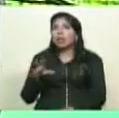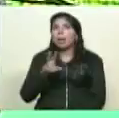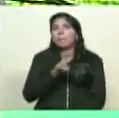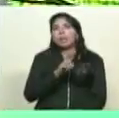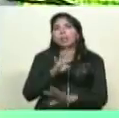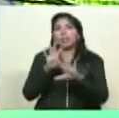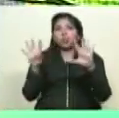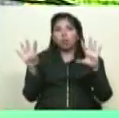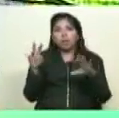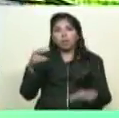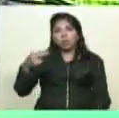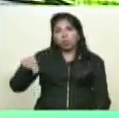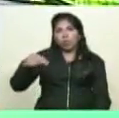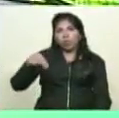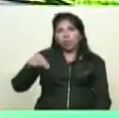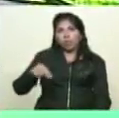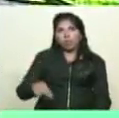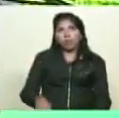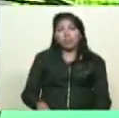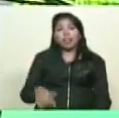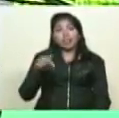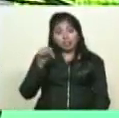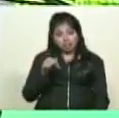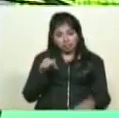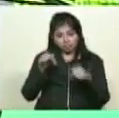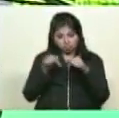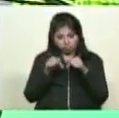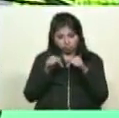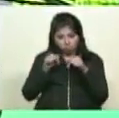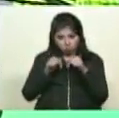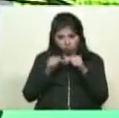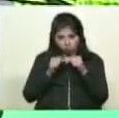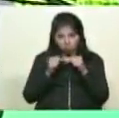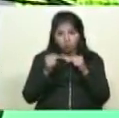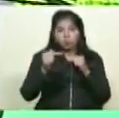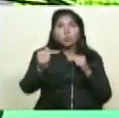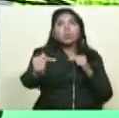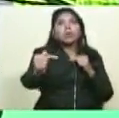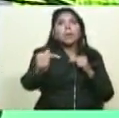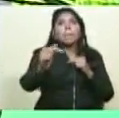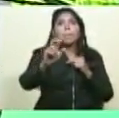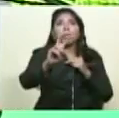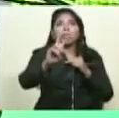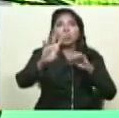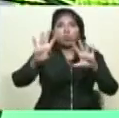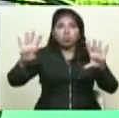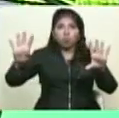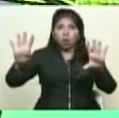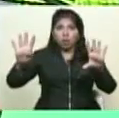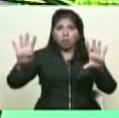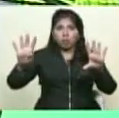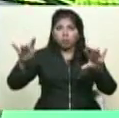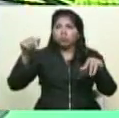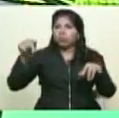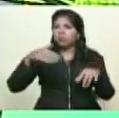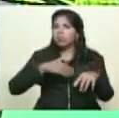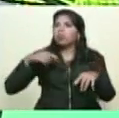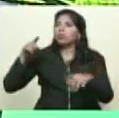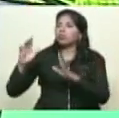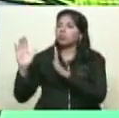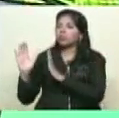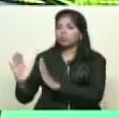29 de noviembre. De aquí al 29 de noviembre, yo quiero que me organices una agenda